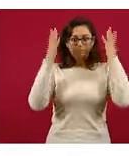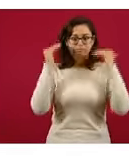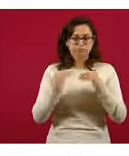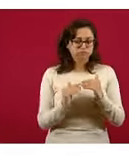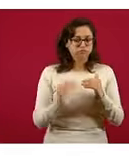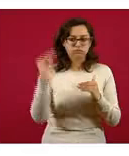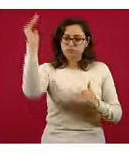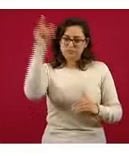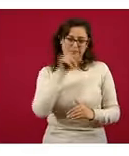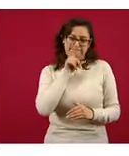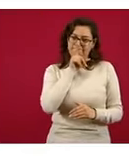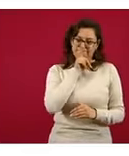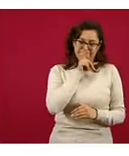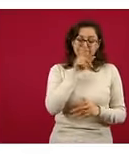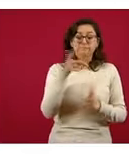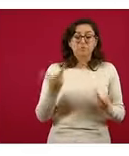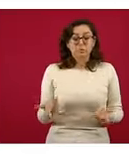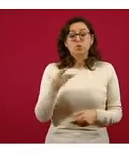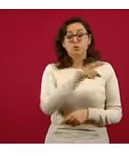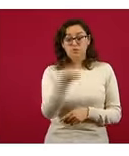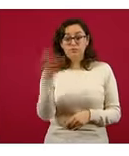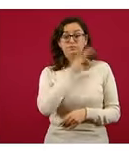de personas fallecidas. Como vieron